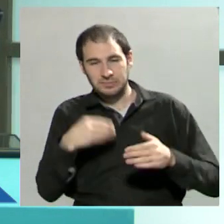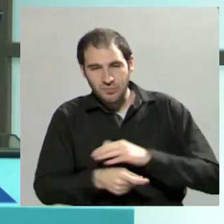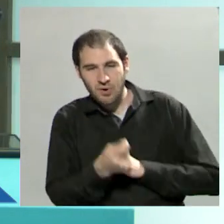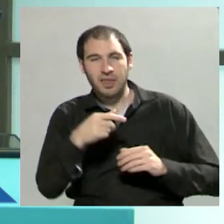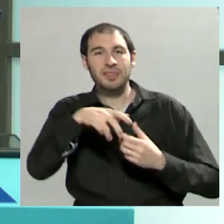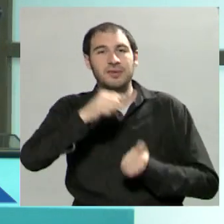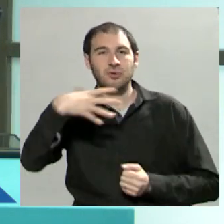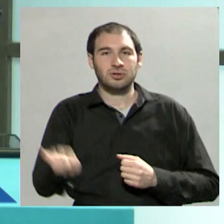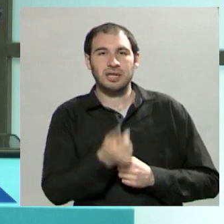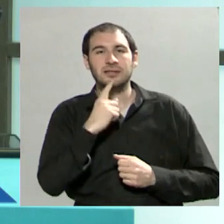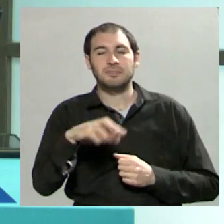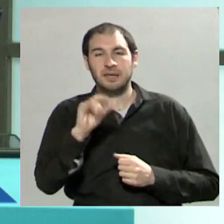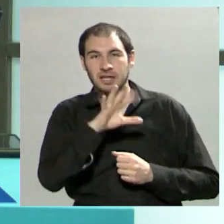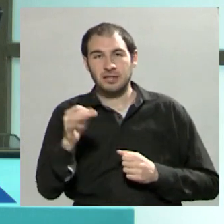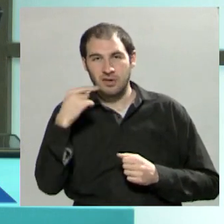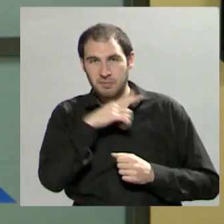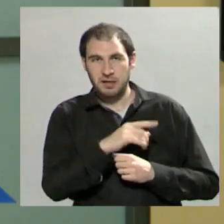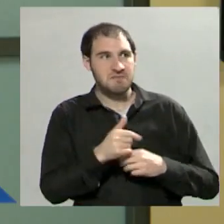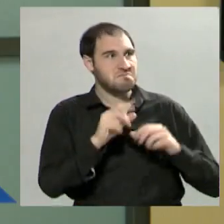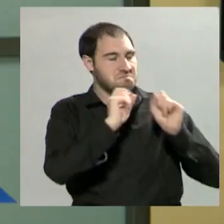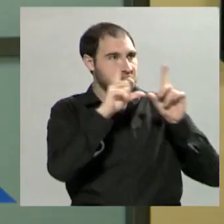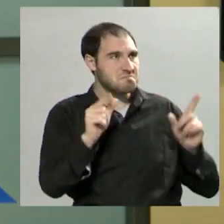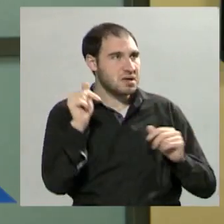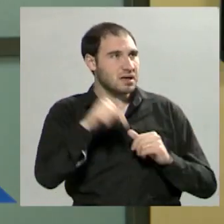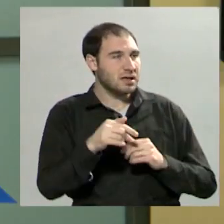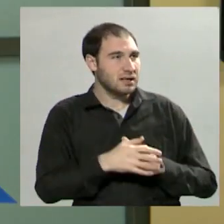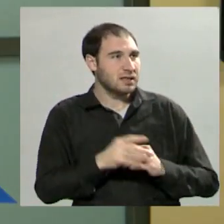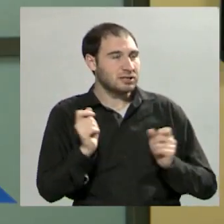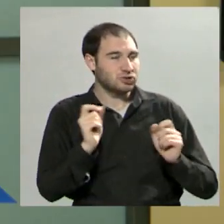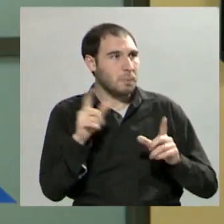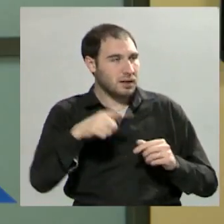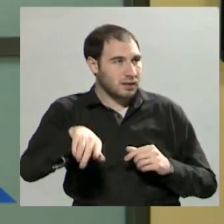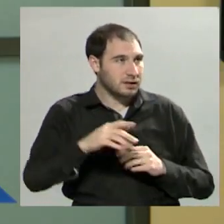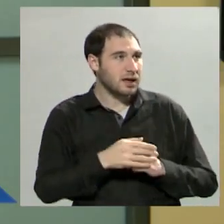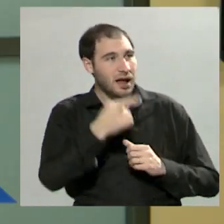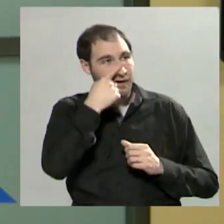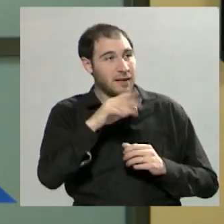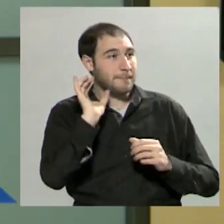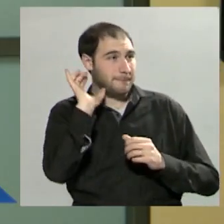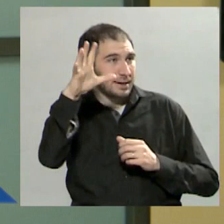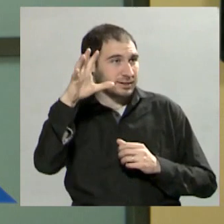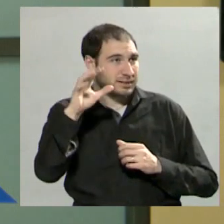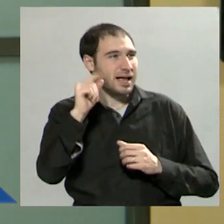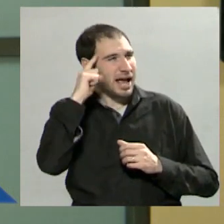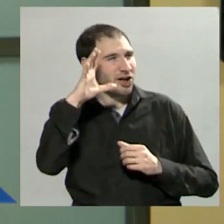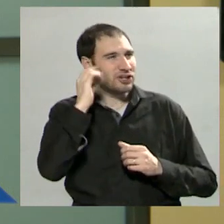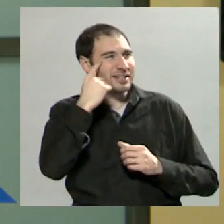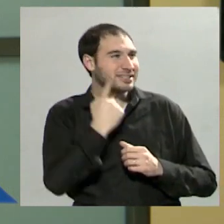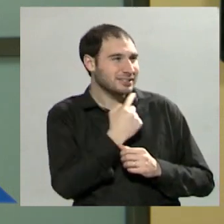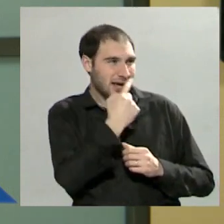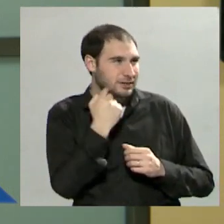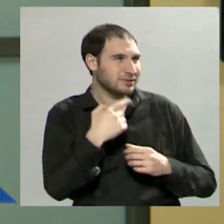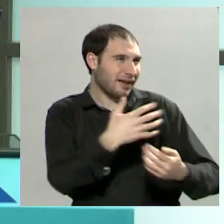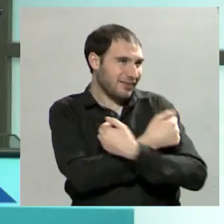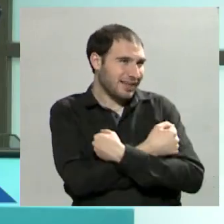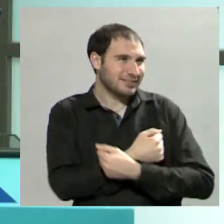el título del ATP 500 de Hamburgo. Increíble, el Lucky Loser los sorprendió. Y por último, básquet, con esto lo recordamos al querido Nato, le mandamos un